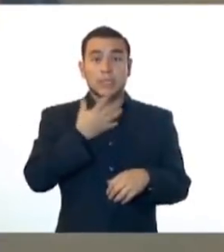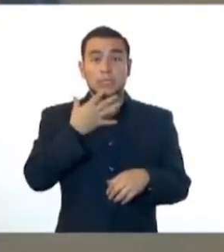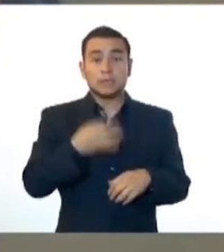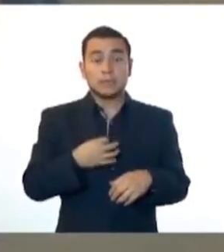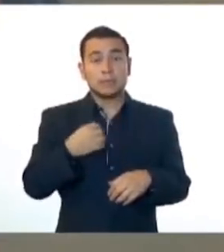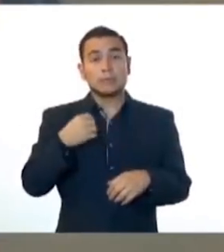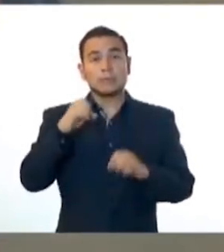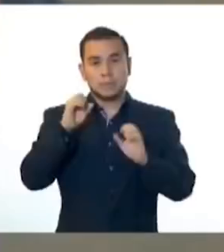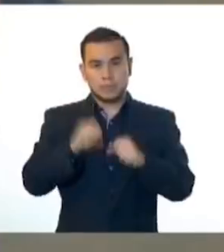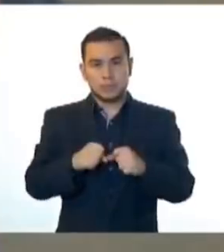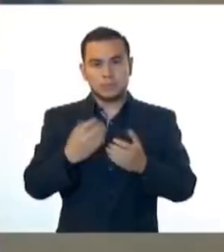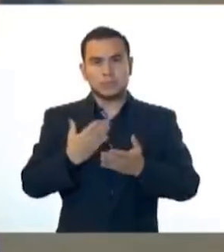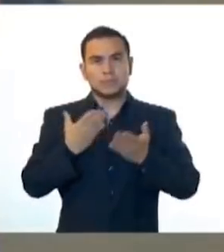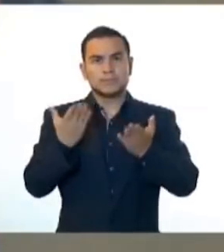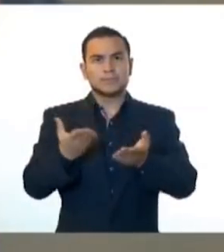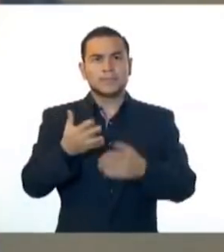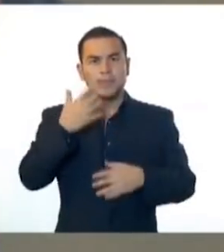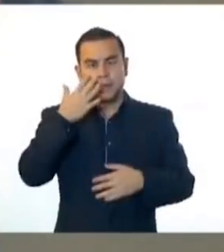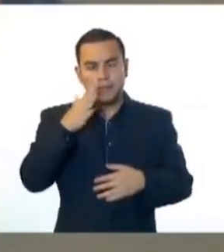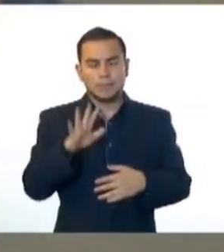justo, una persona